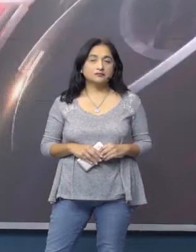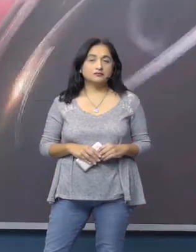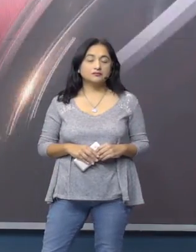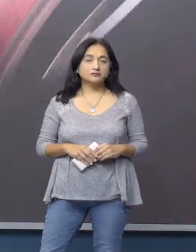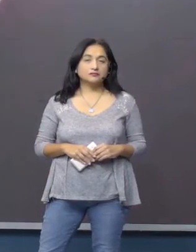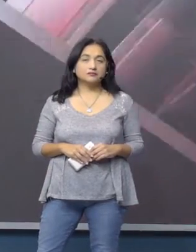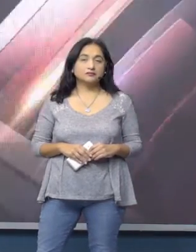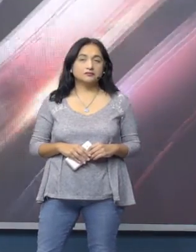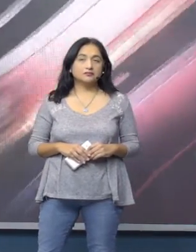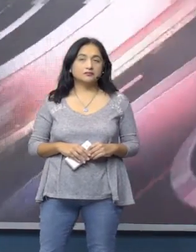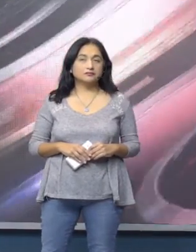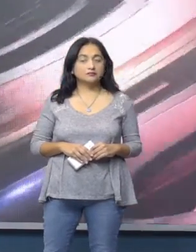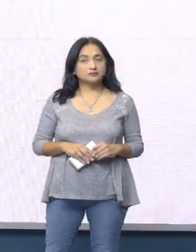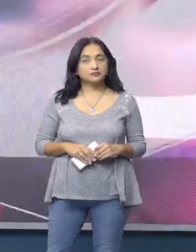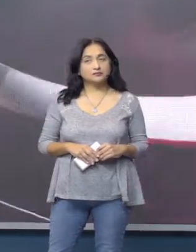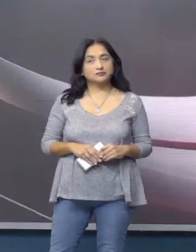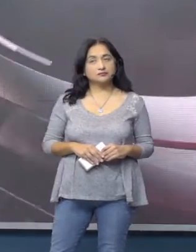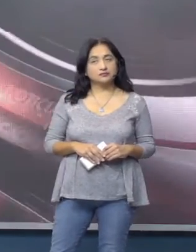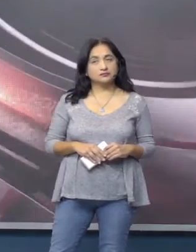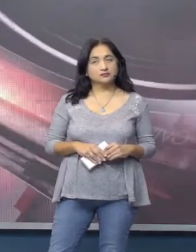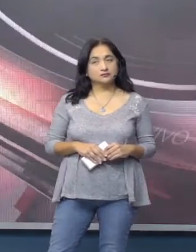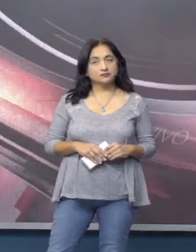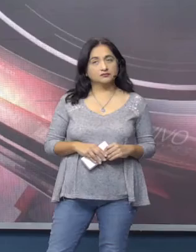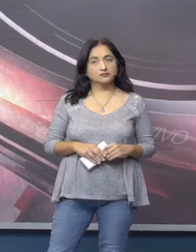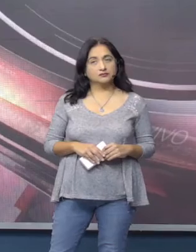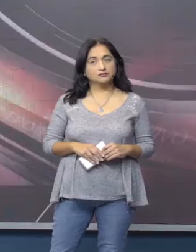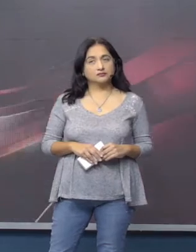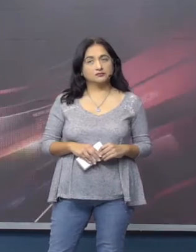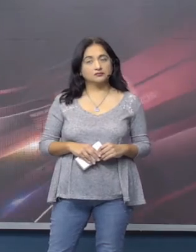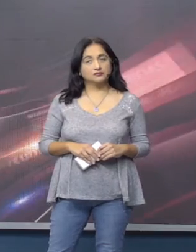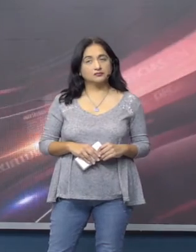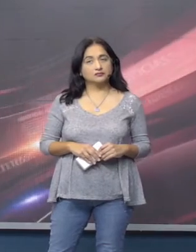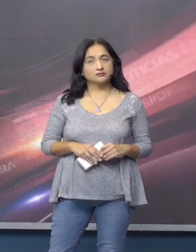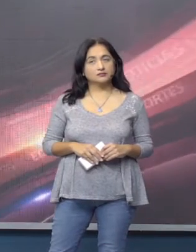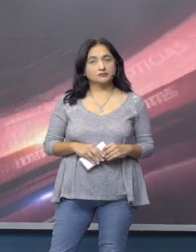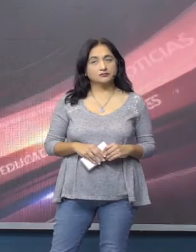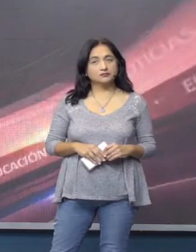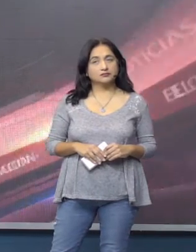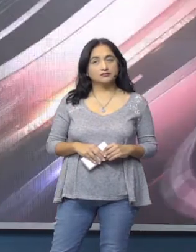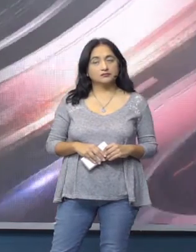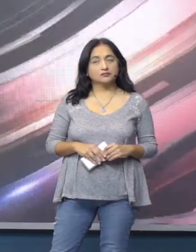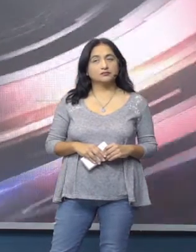fecha, donde todos vamos a quedar notificados sobre el